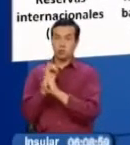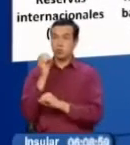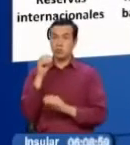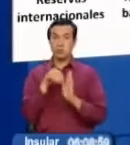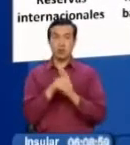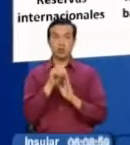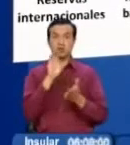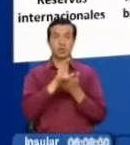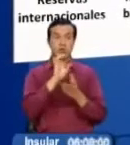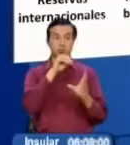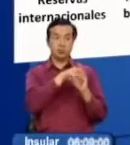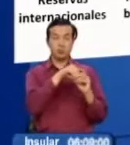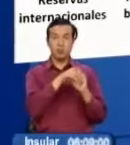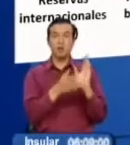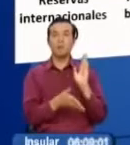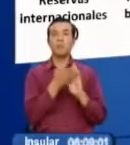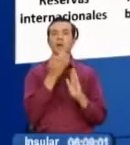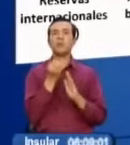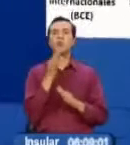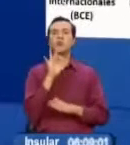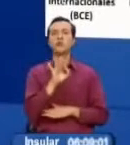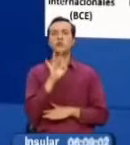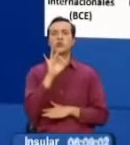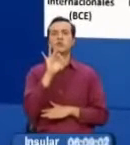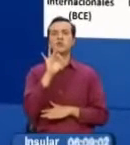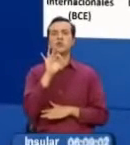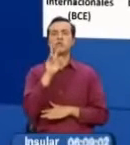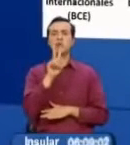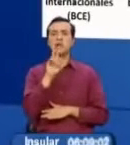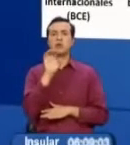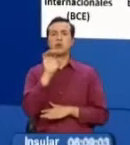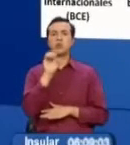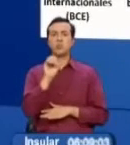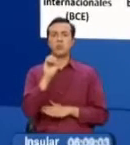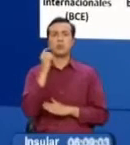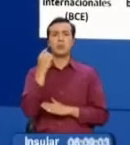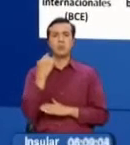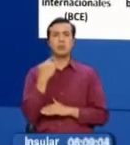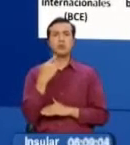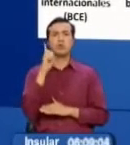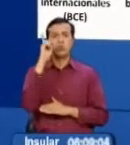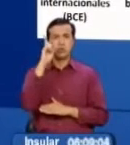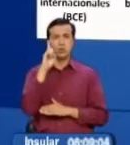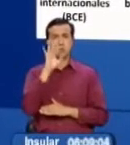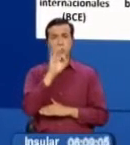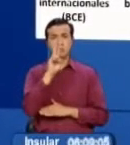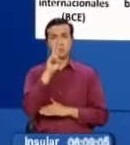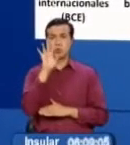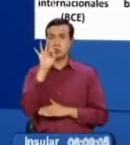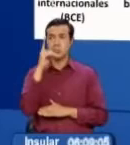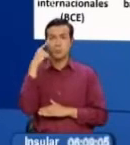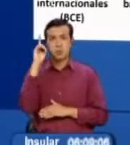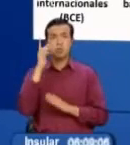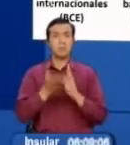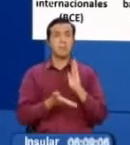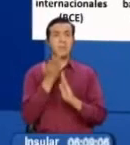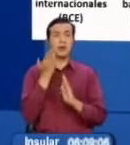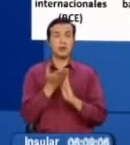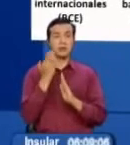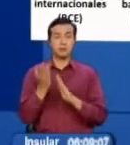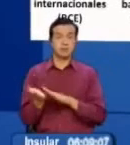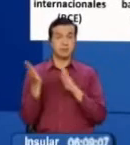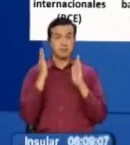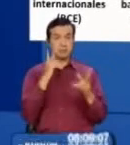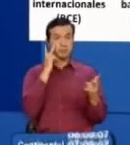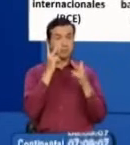Banco Central, han aumentado en 929 millones en los primeros 7 meses de este año. También tú